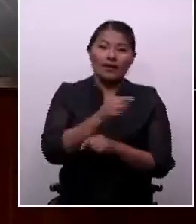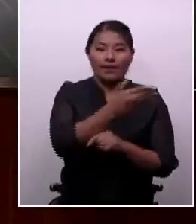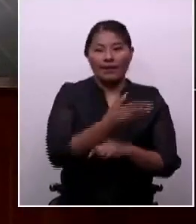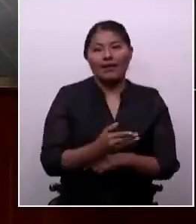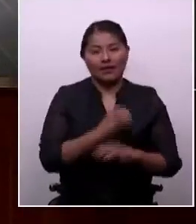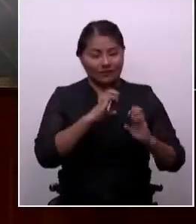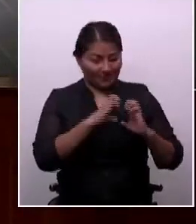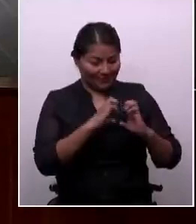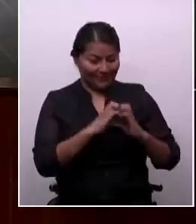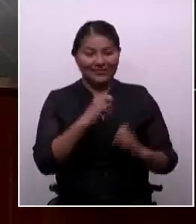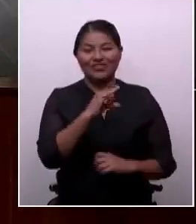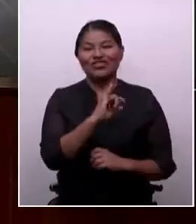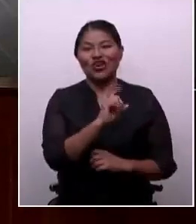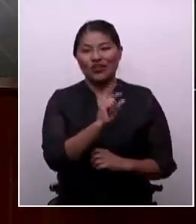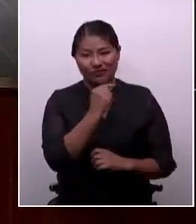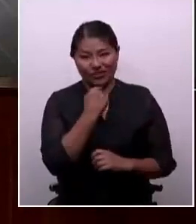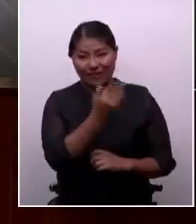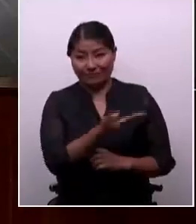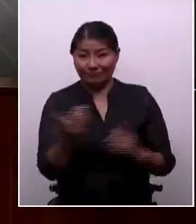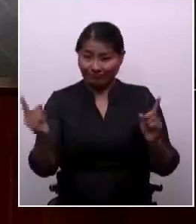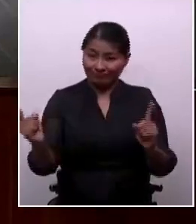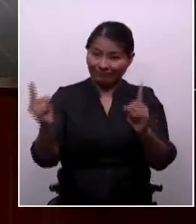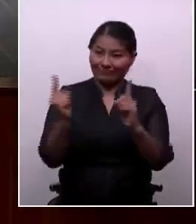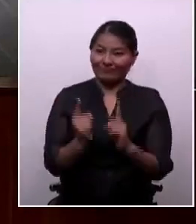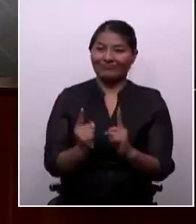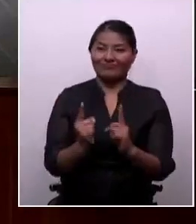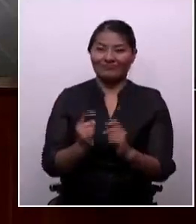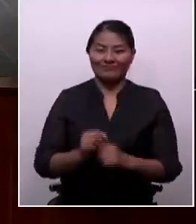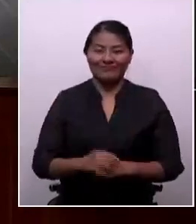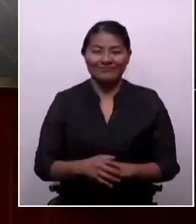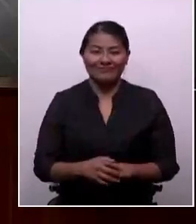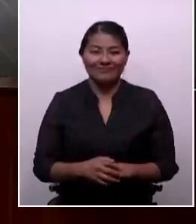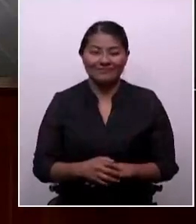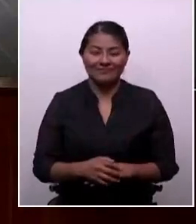forsyde de somos Perú pasen por favor señores adelante